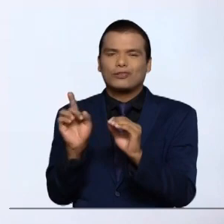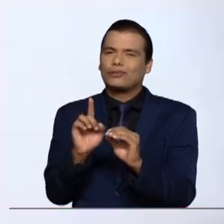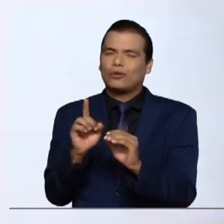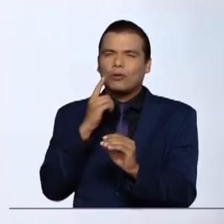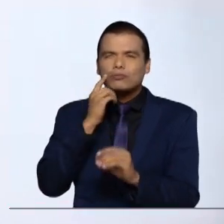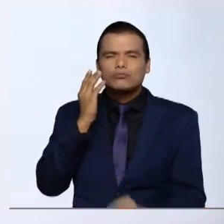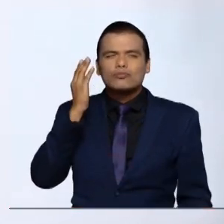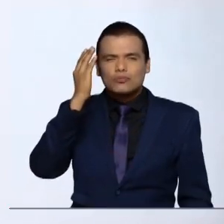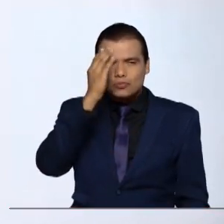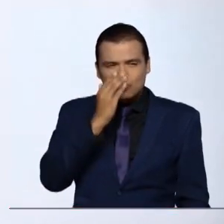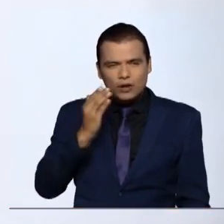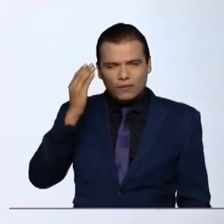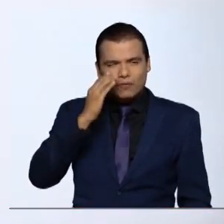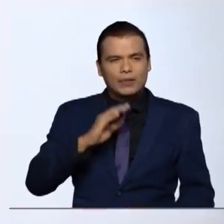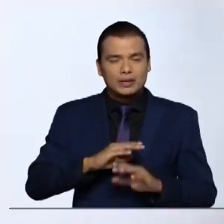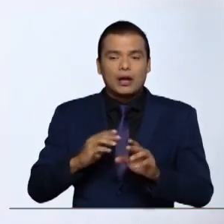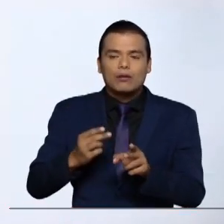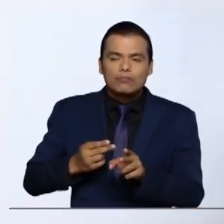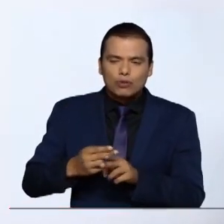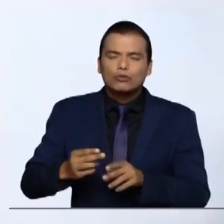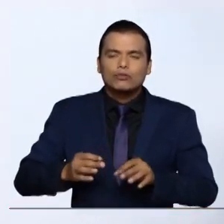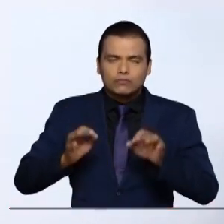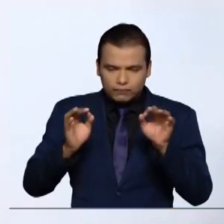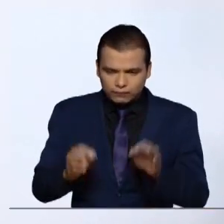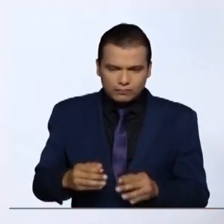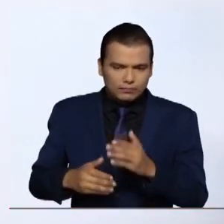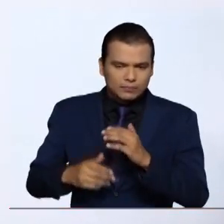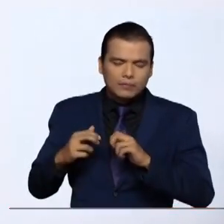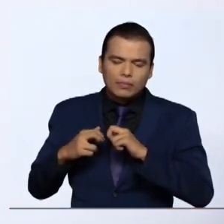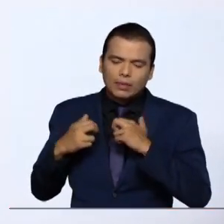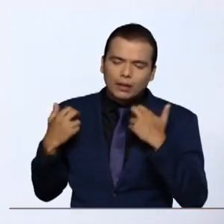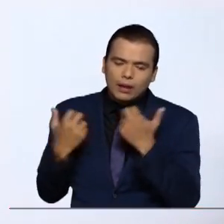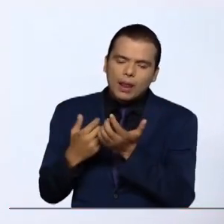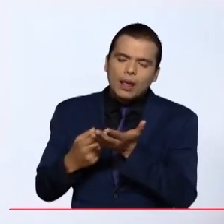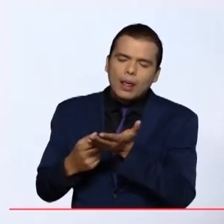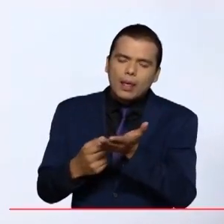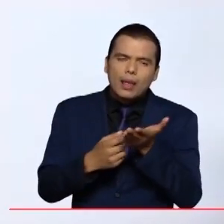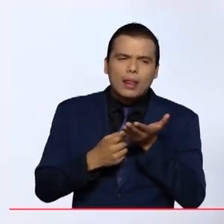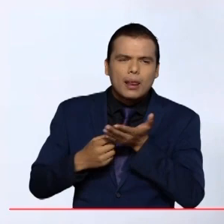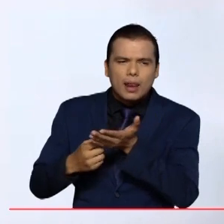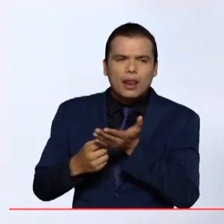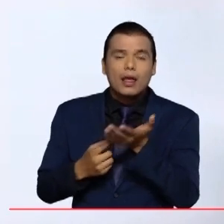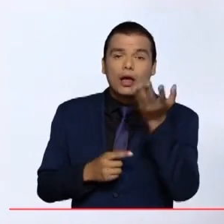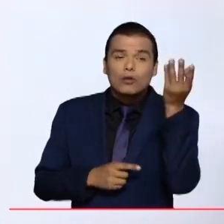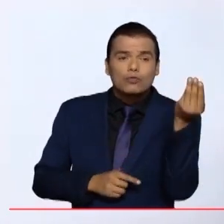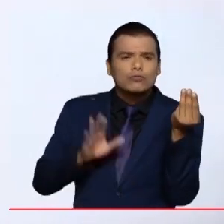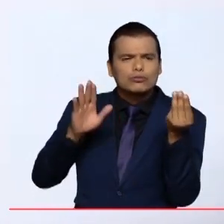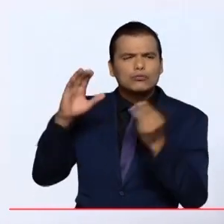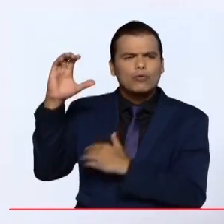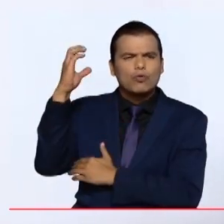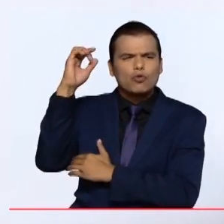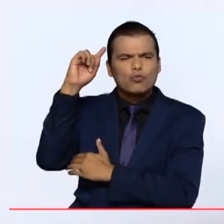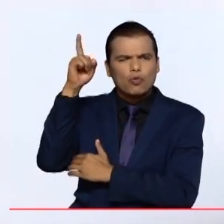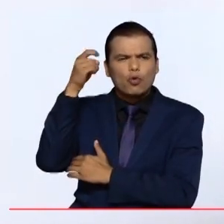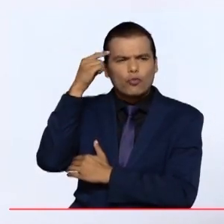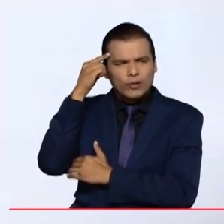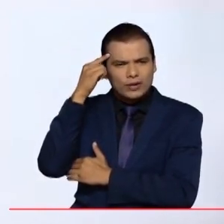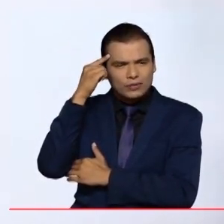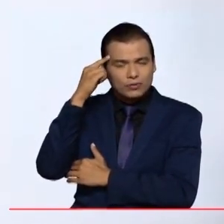iniciar muy rápido una mesa propia jurídica de negociación entre el Estado colombiano